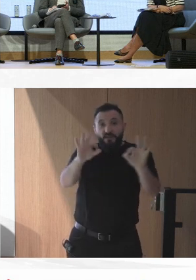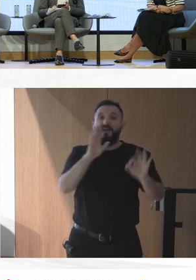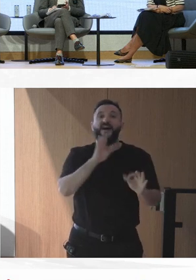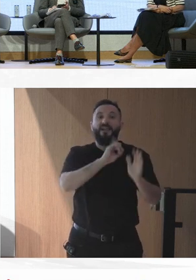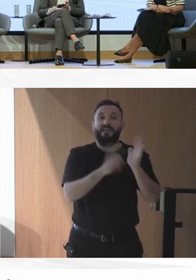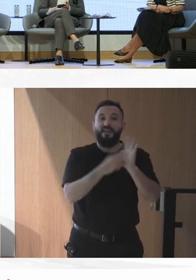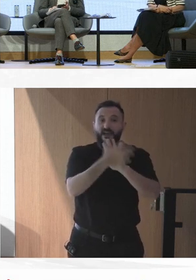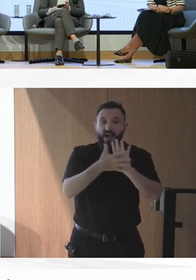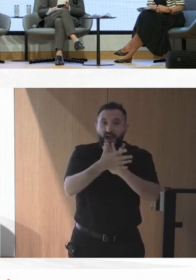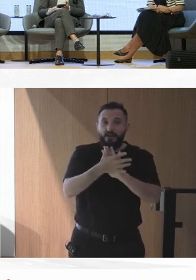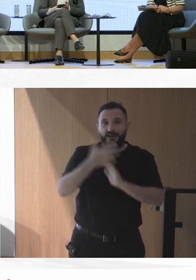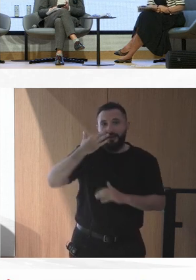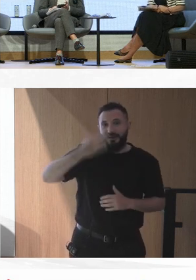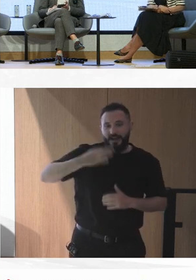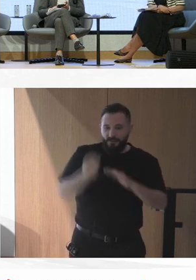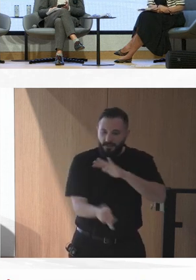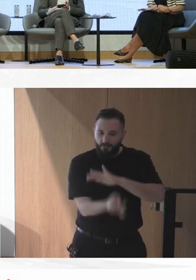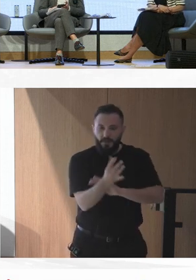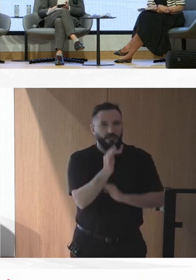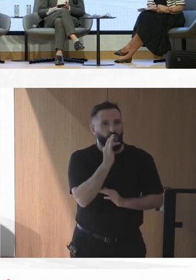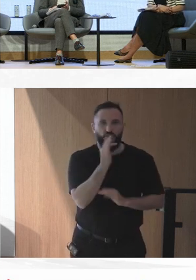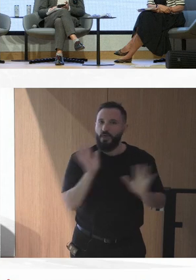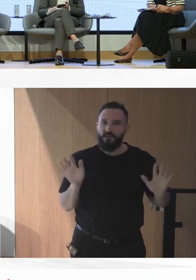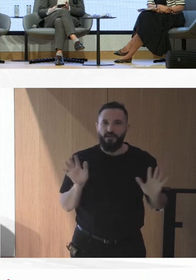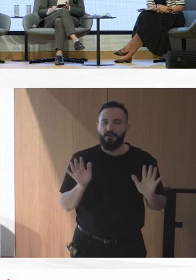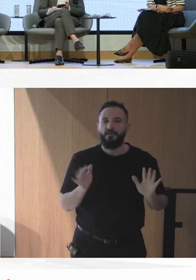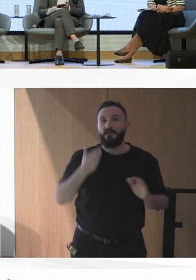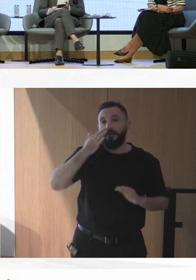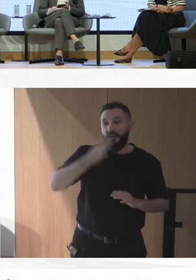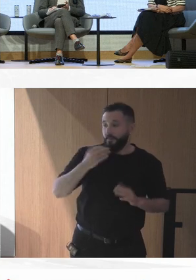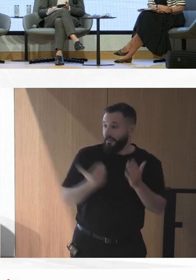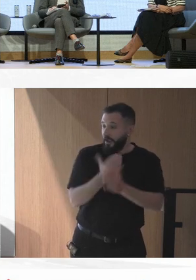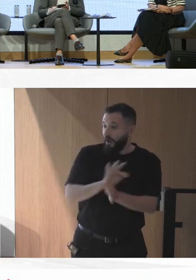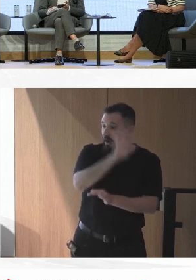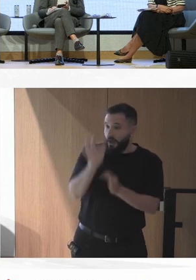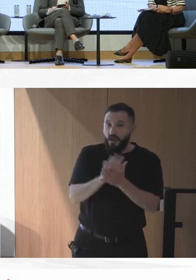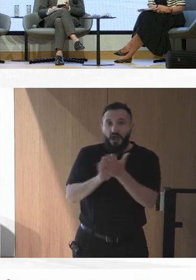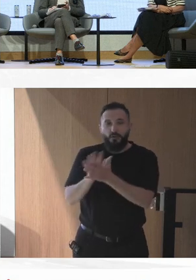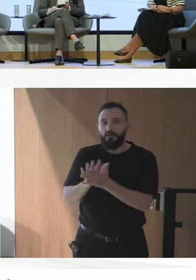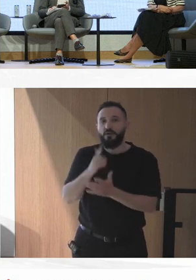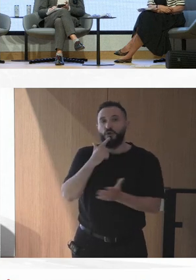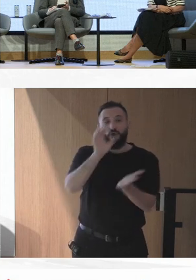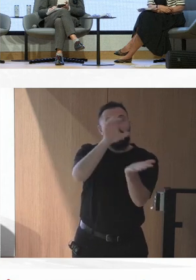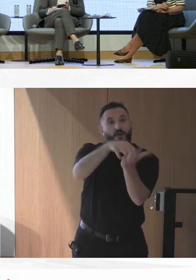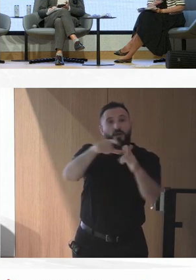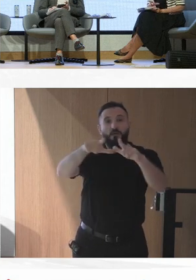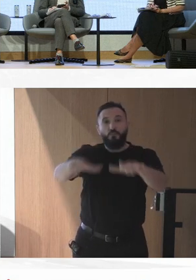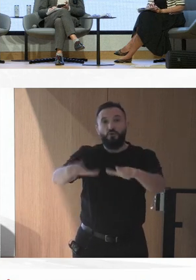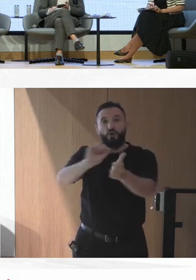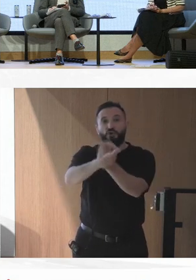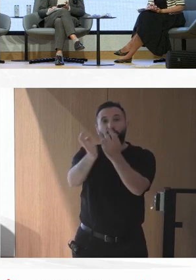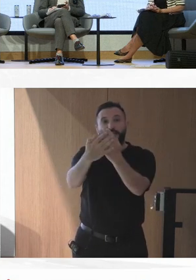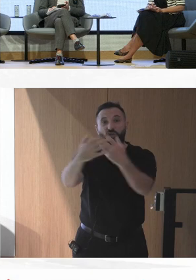ley no se han creado. Lo que se ha hecho, y ha salido, ¿no?, en la jornada, lo que se ha hecho es convertir módulos de